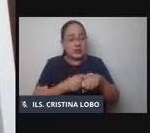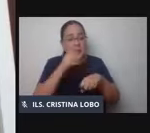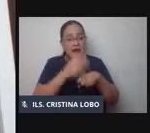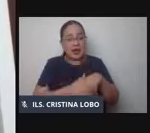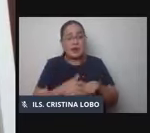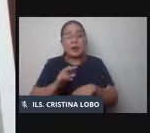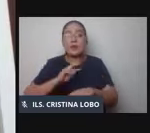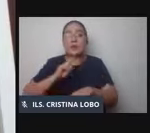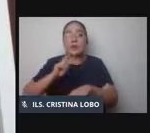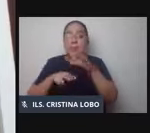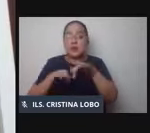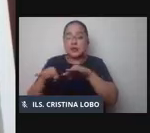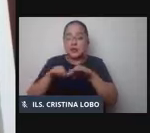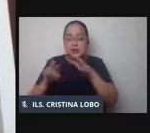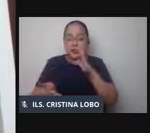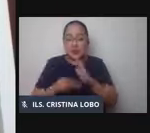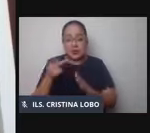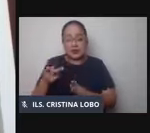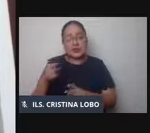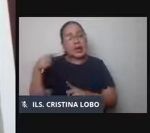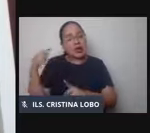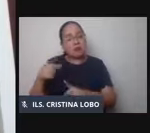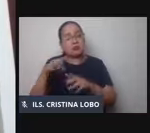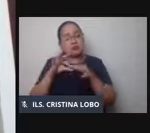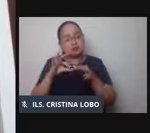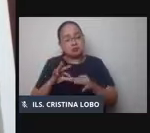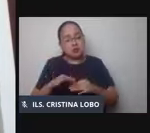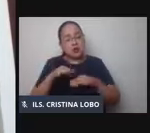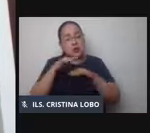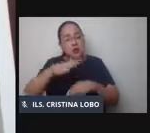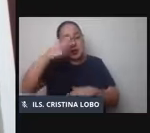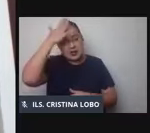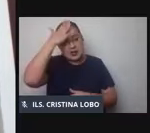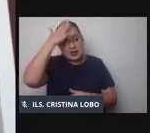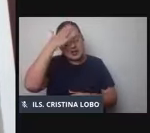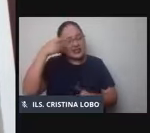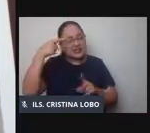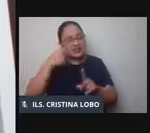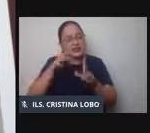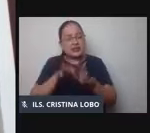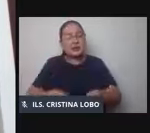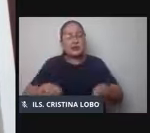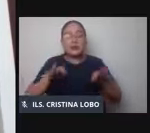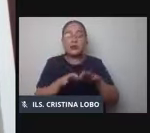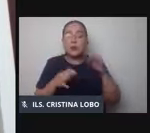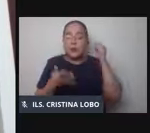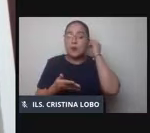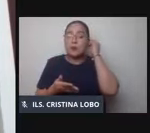y todos tenemos que cuidar a alguien. Y la verdad es que no va a faltar,